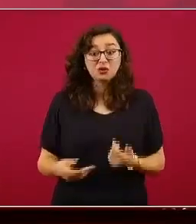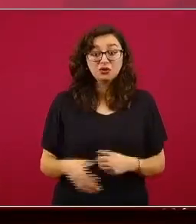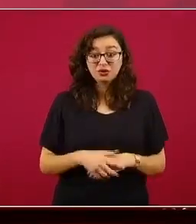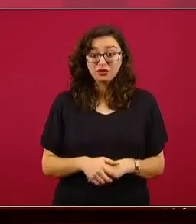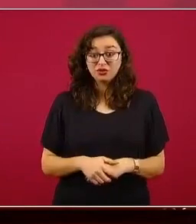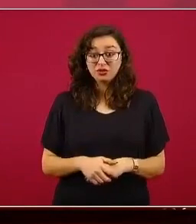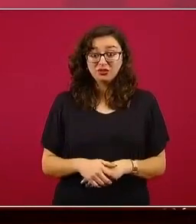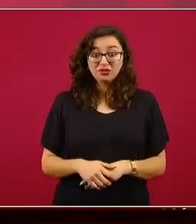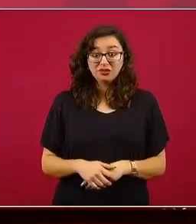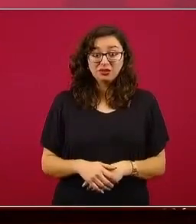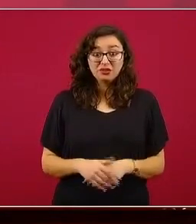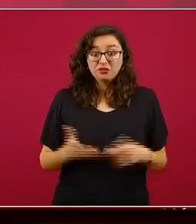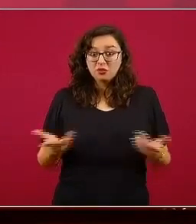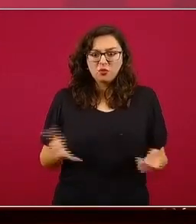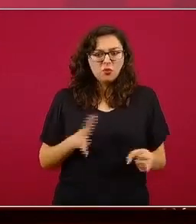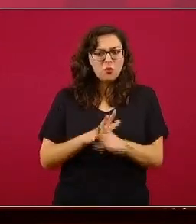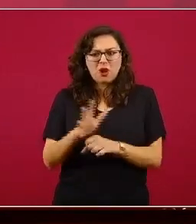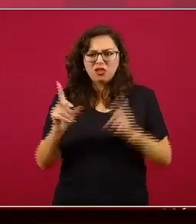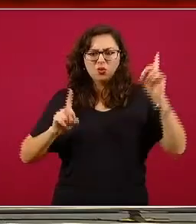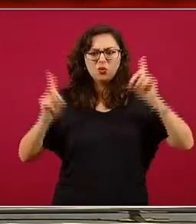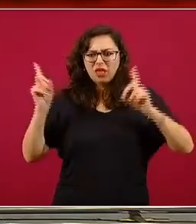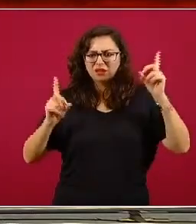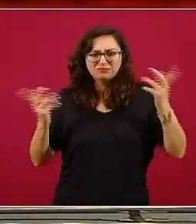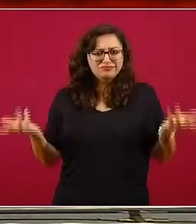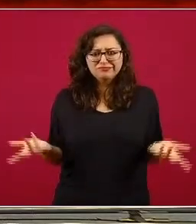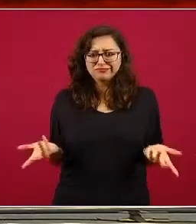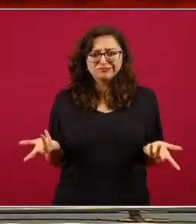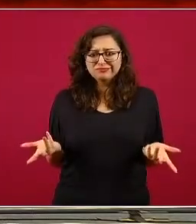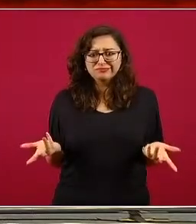por COVID-19. ¿Hay alguna duda?